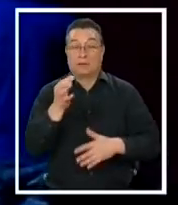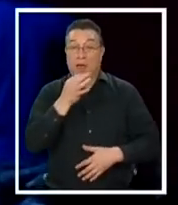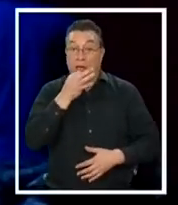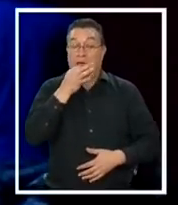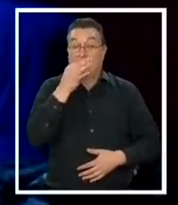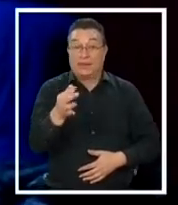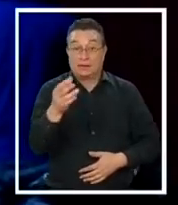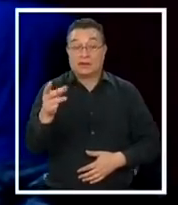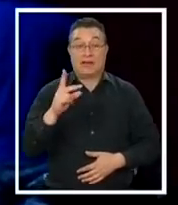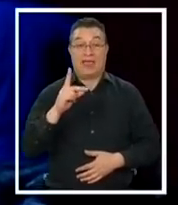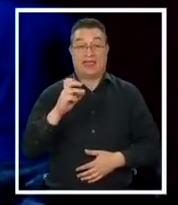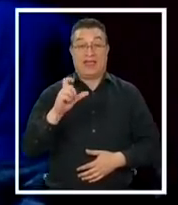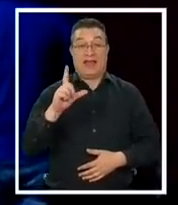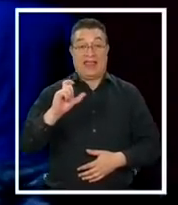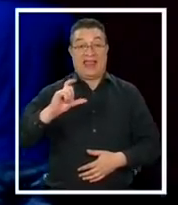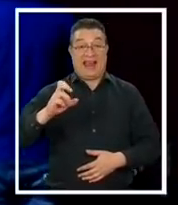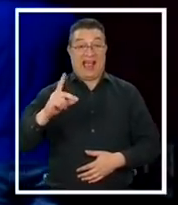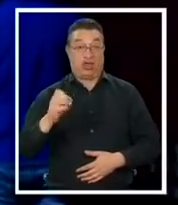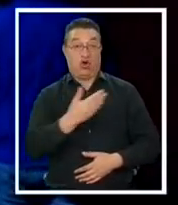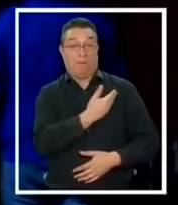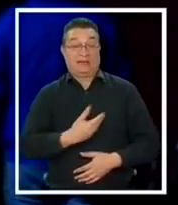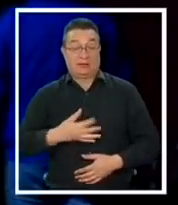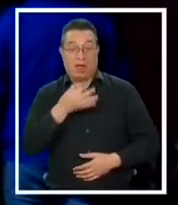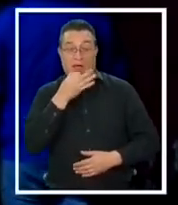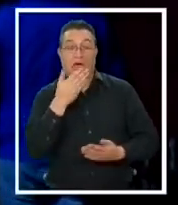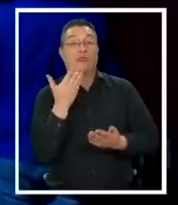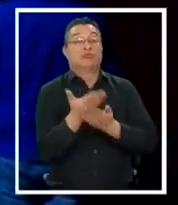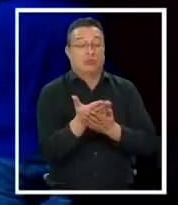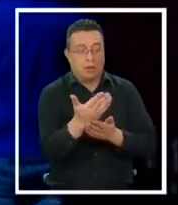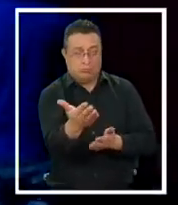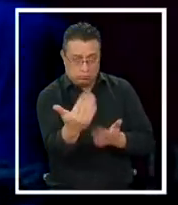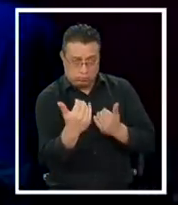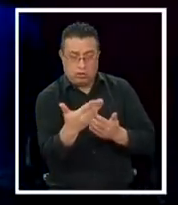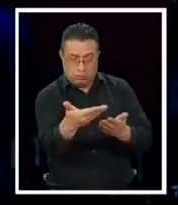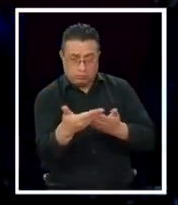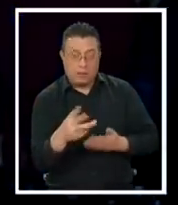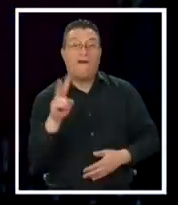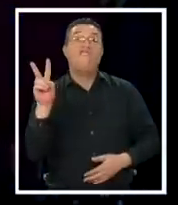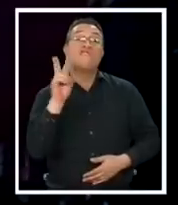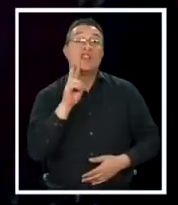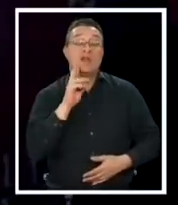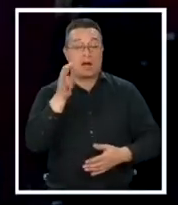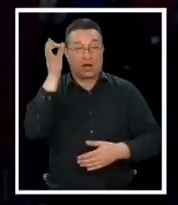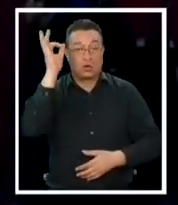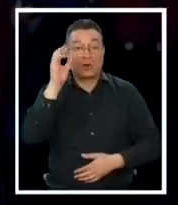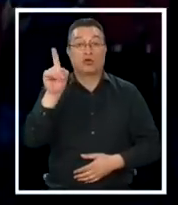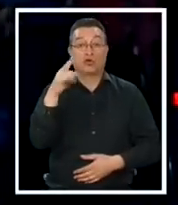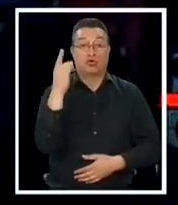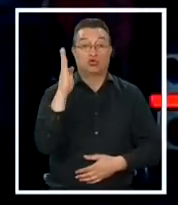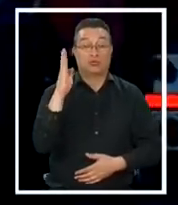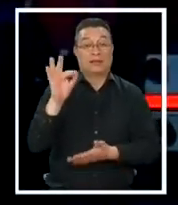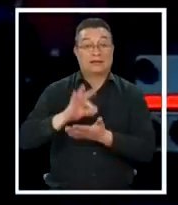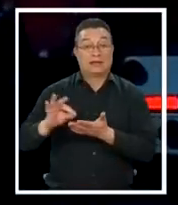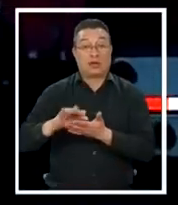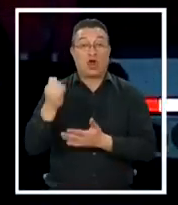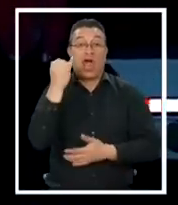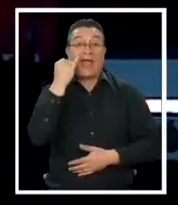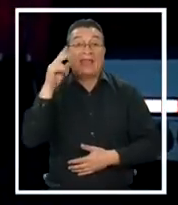su parte el delegado presidencial regional es una reunión este viernes con los subsecretarios de